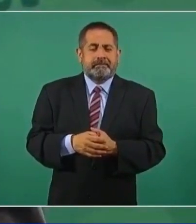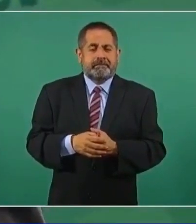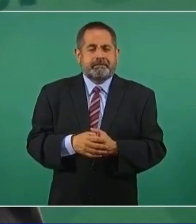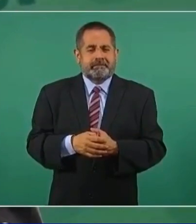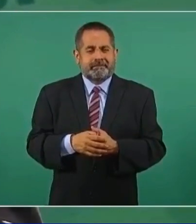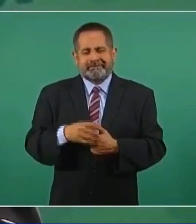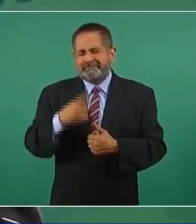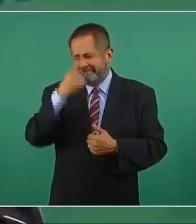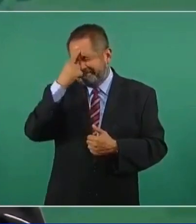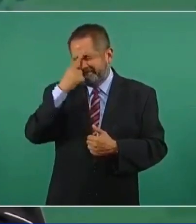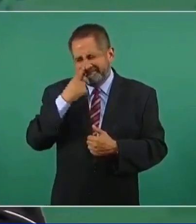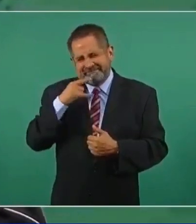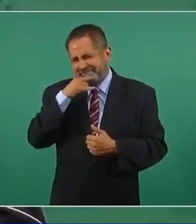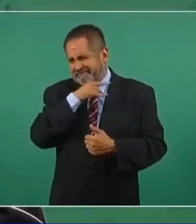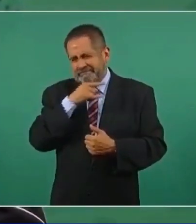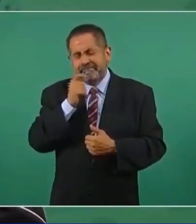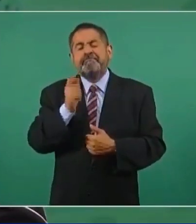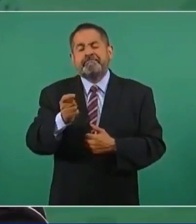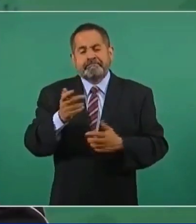cínico,